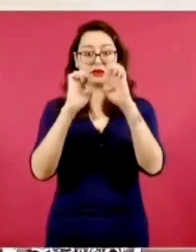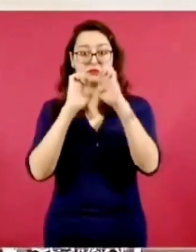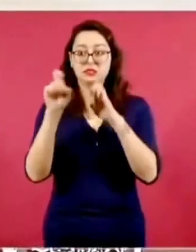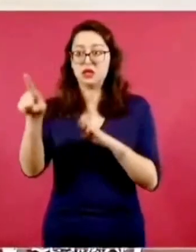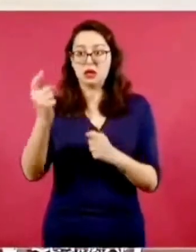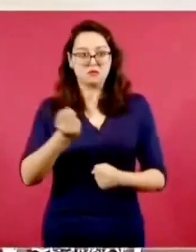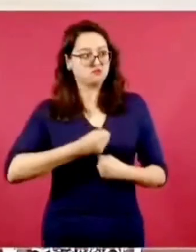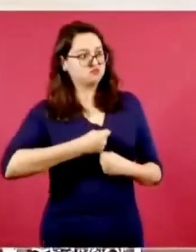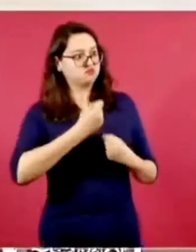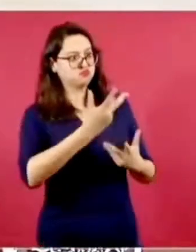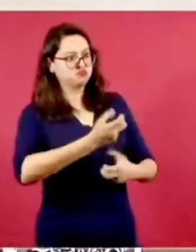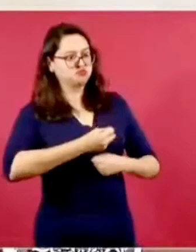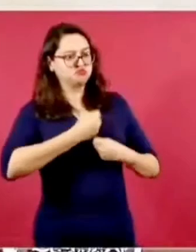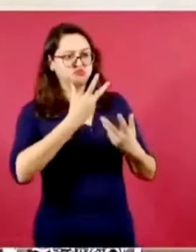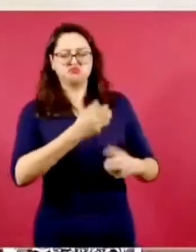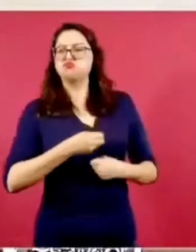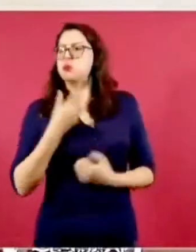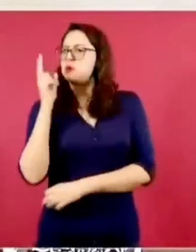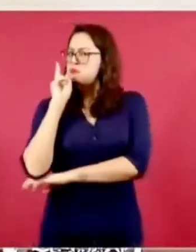hablando con